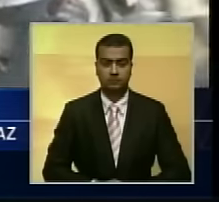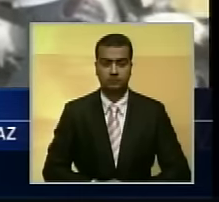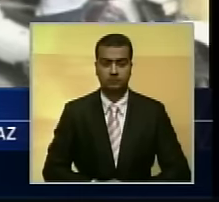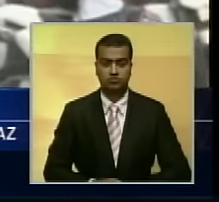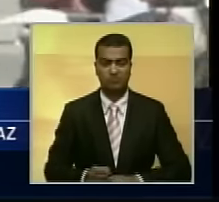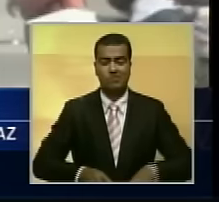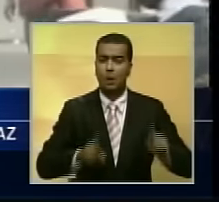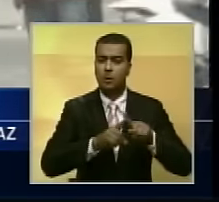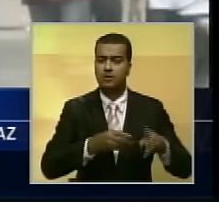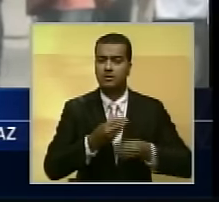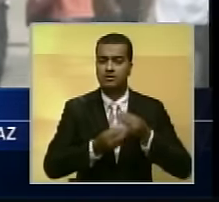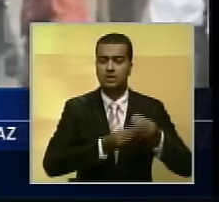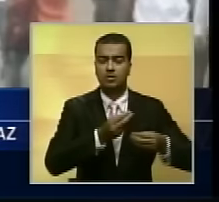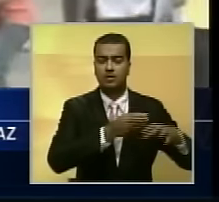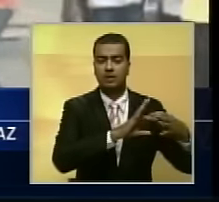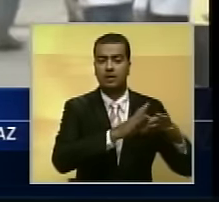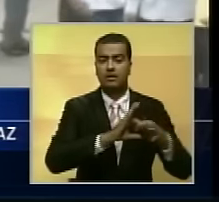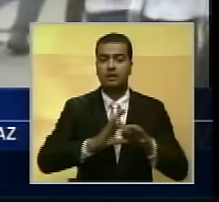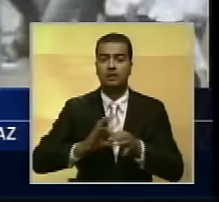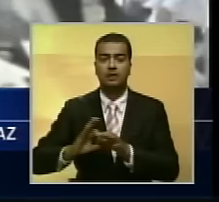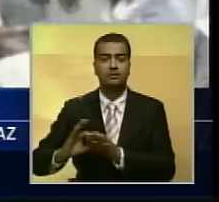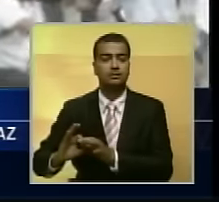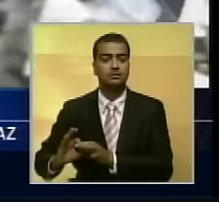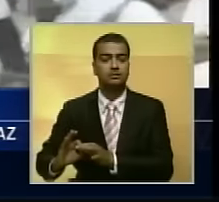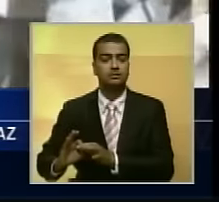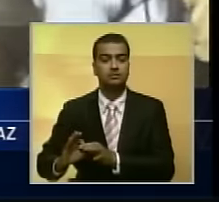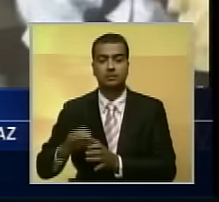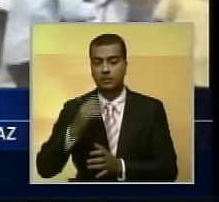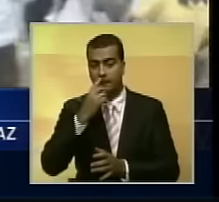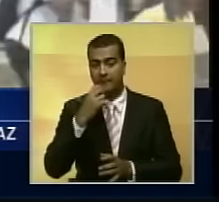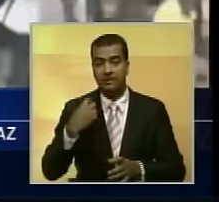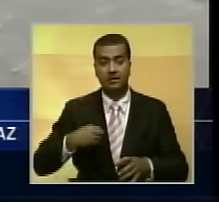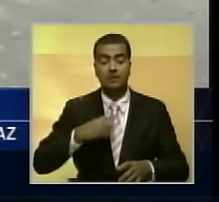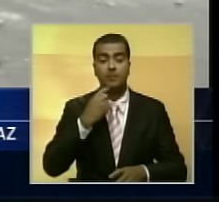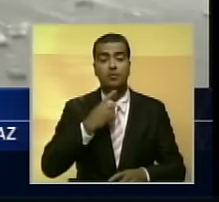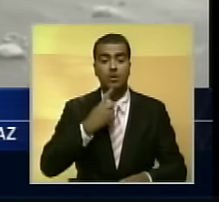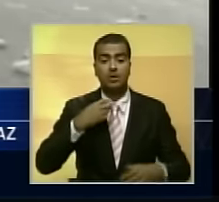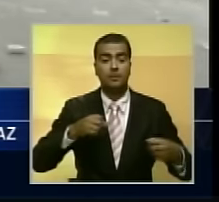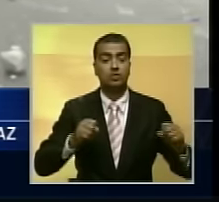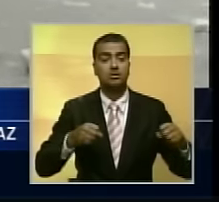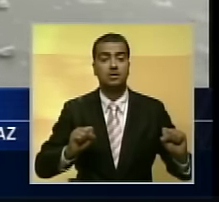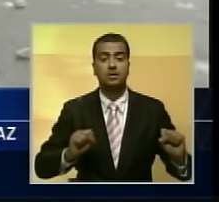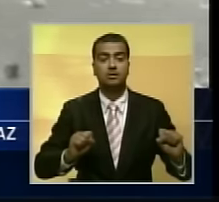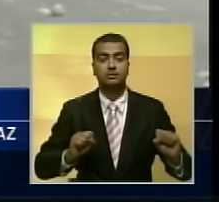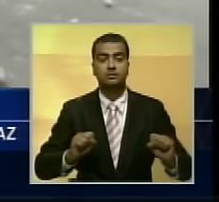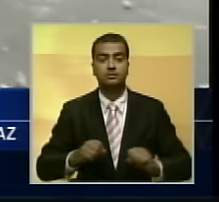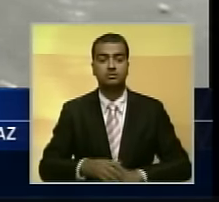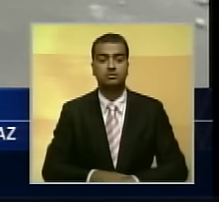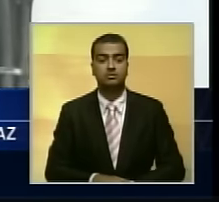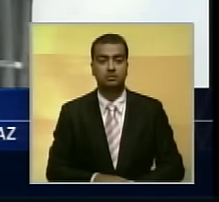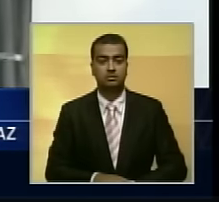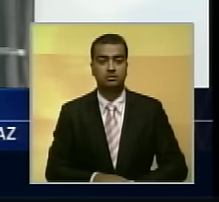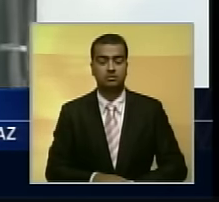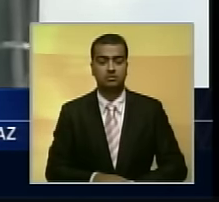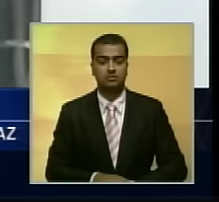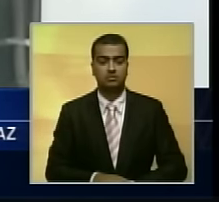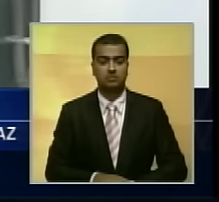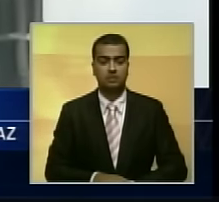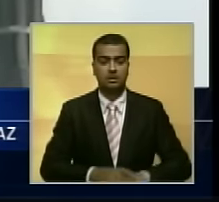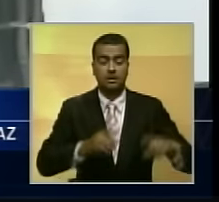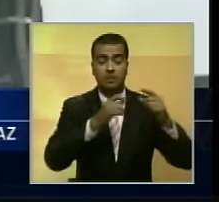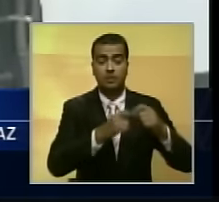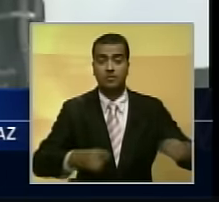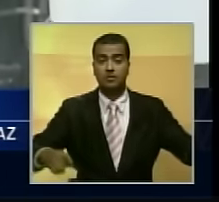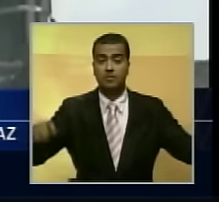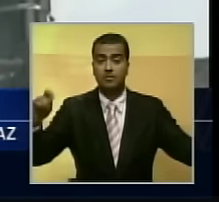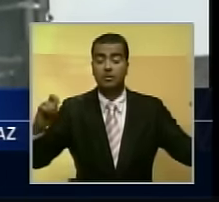Igualmente colocaron una cadena para causar muertes a motorizados, amarrados entre poste y posta.